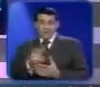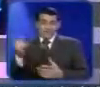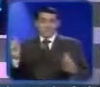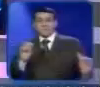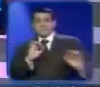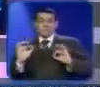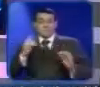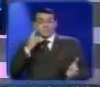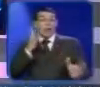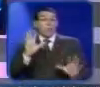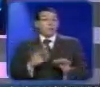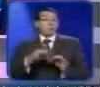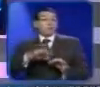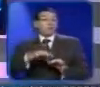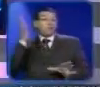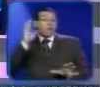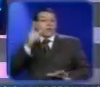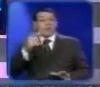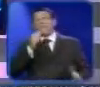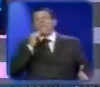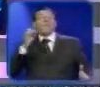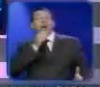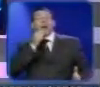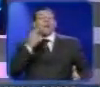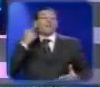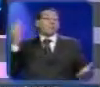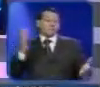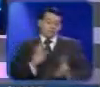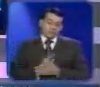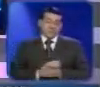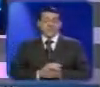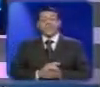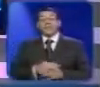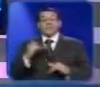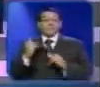bueno, quién sabe, de repente se convierten en tremendos cantantes. Hasta que las informaciones del mundo del entretenimiento.